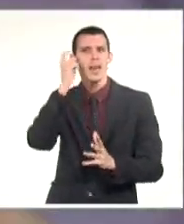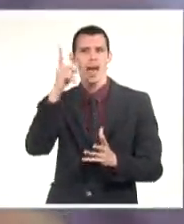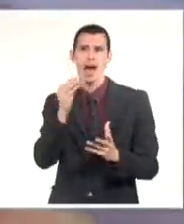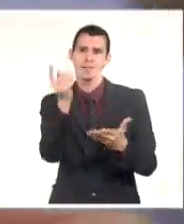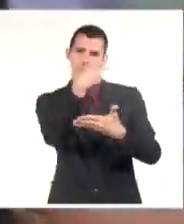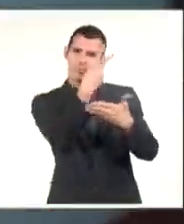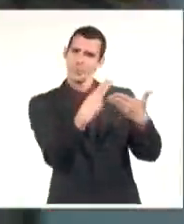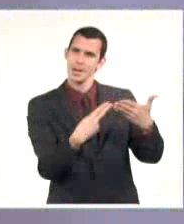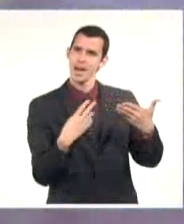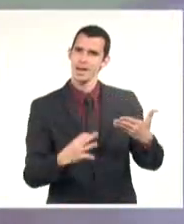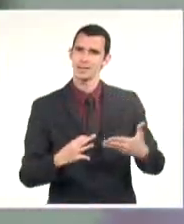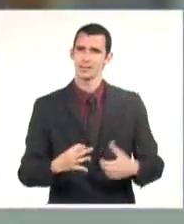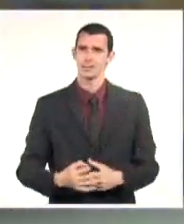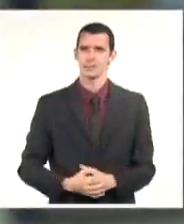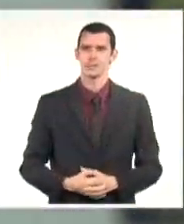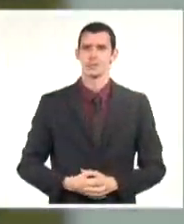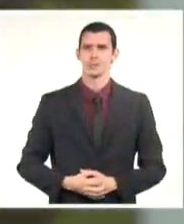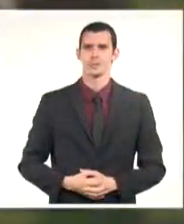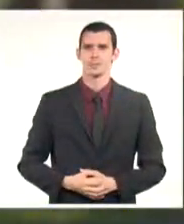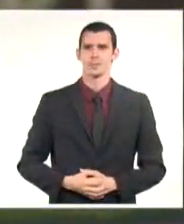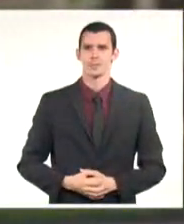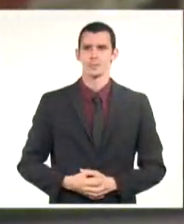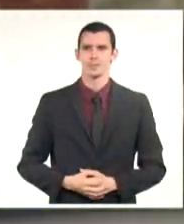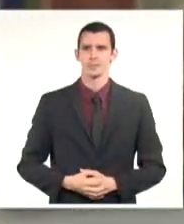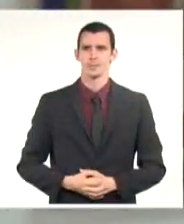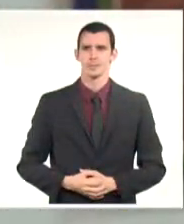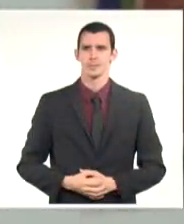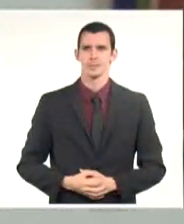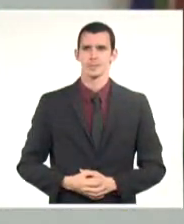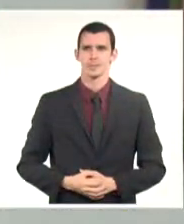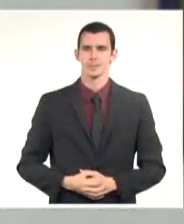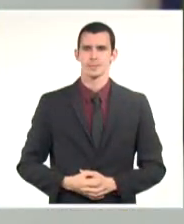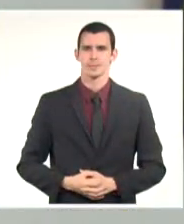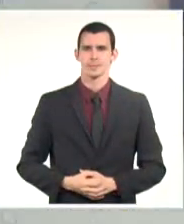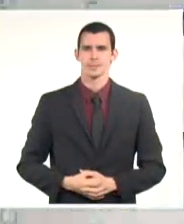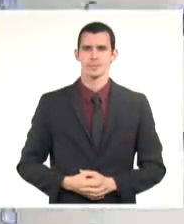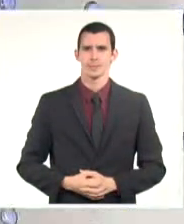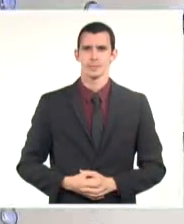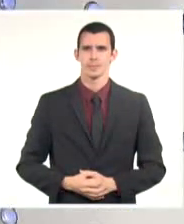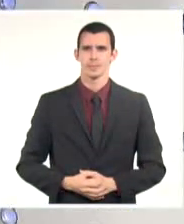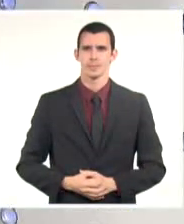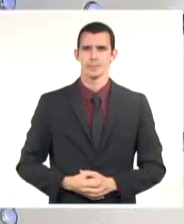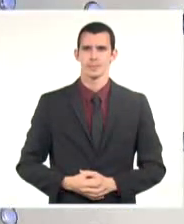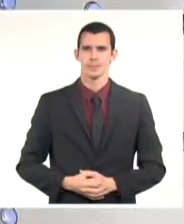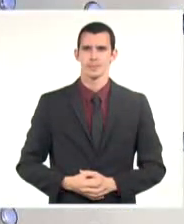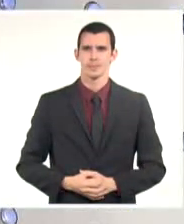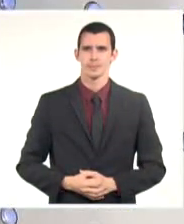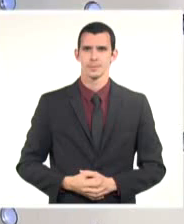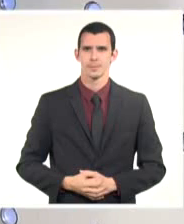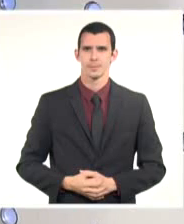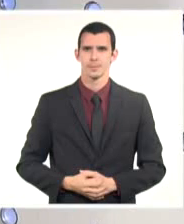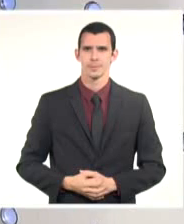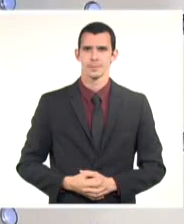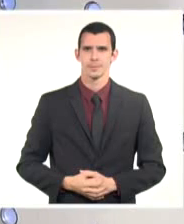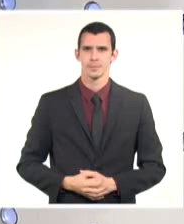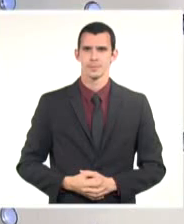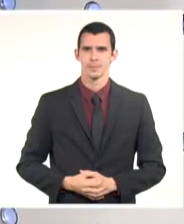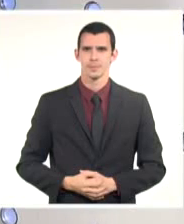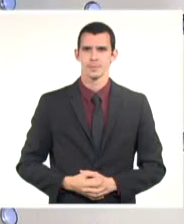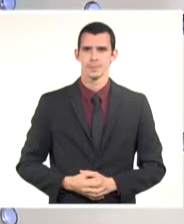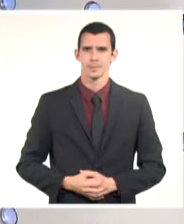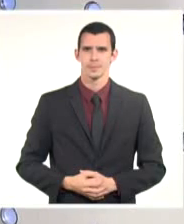Camagüey, Aimé Amargós, Sistema Informativo de la Televisión Cubana. El Festival Nacional del Humor